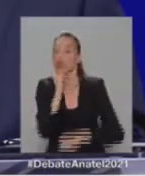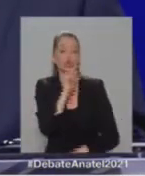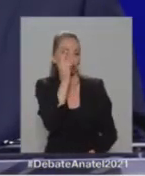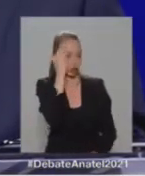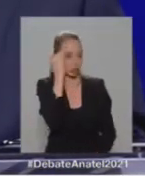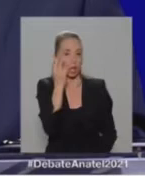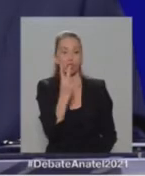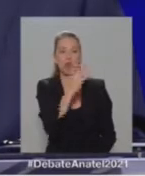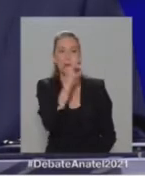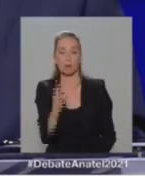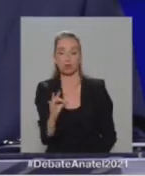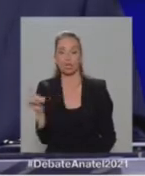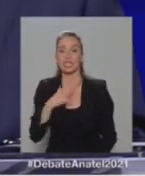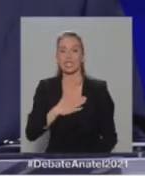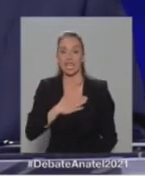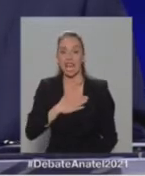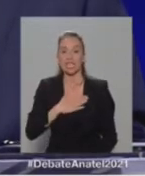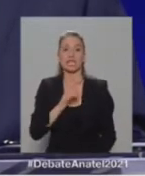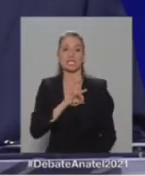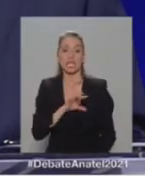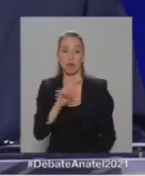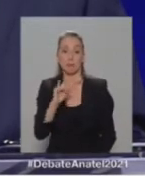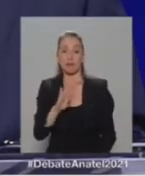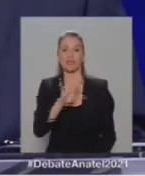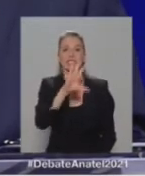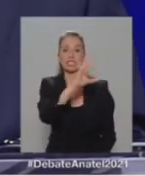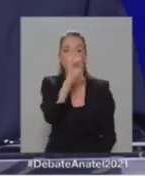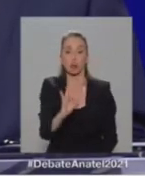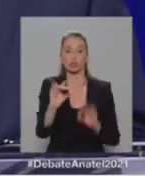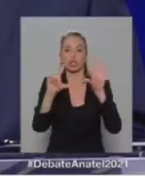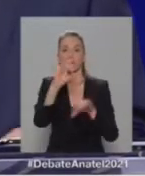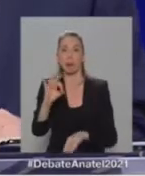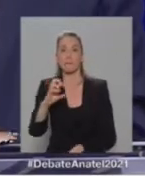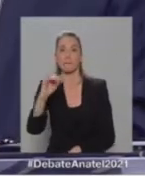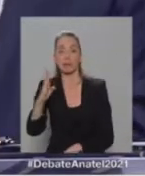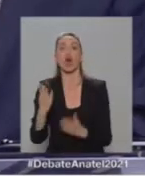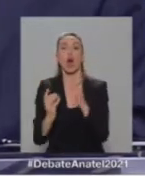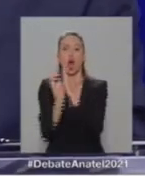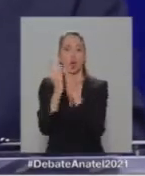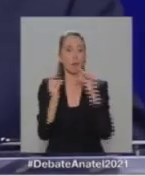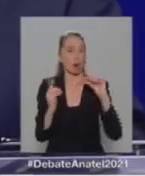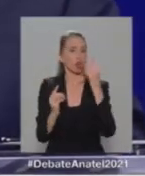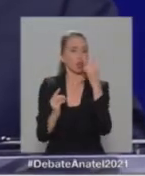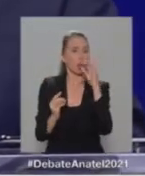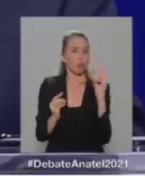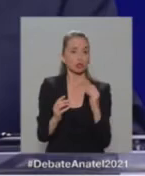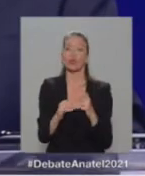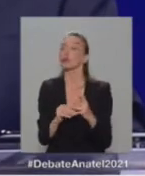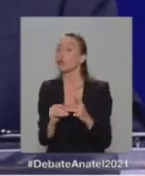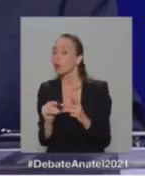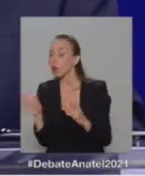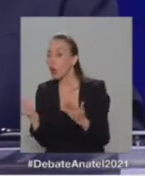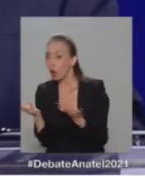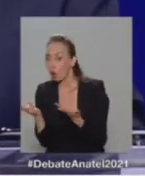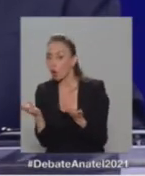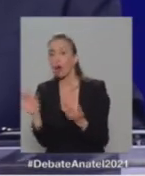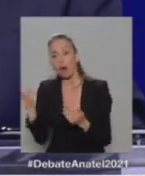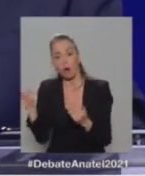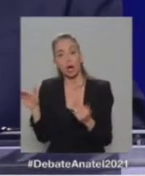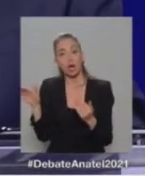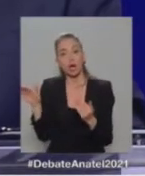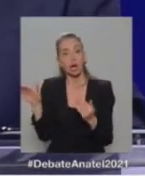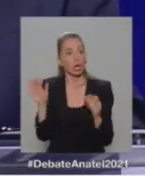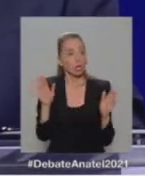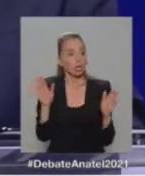a ciencia cierta su propio programa de gobierno, también ser aludido por periodistas que lo invitaron a expresar